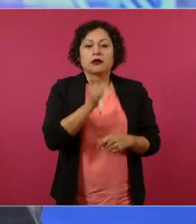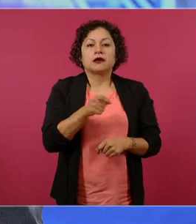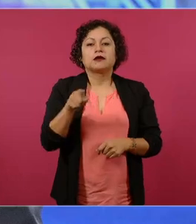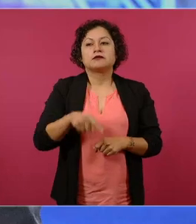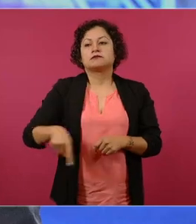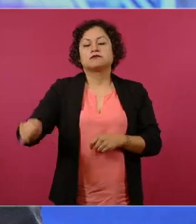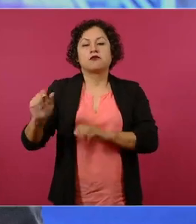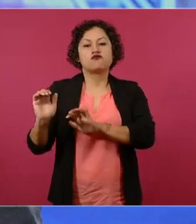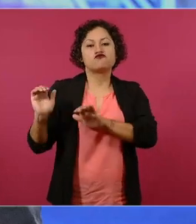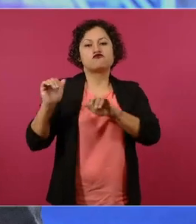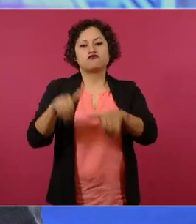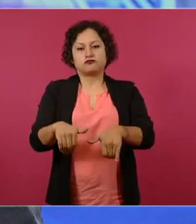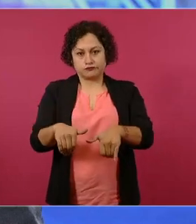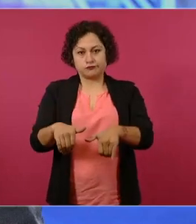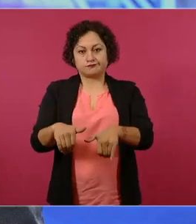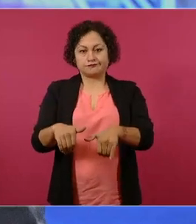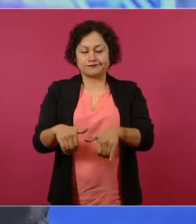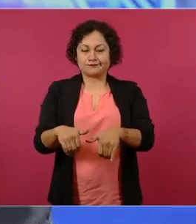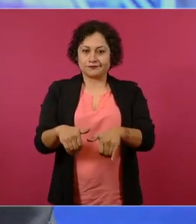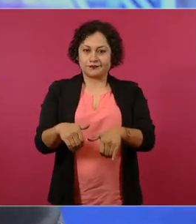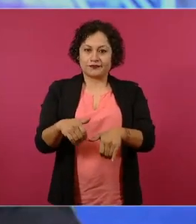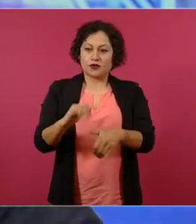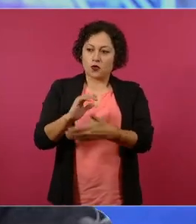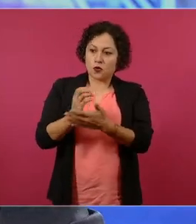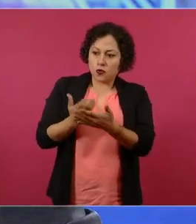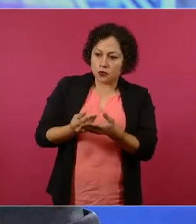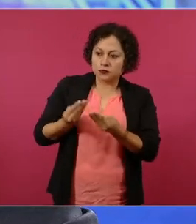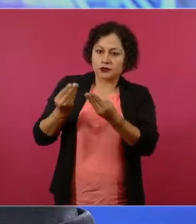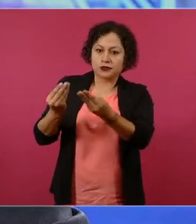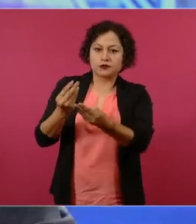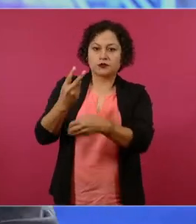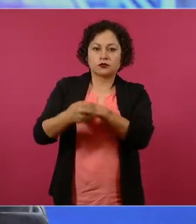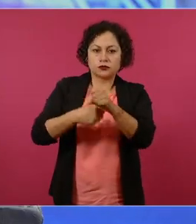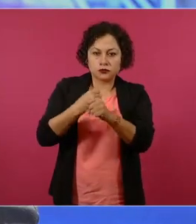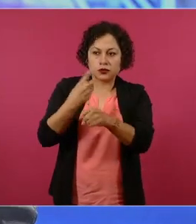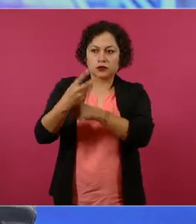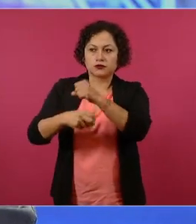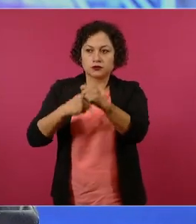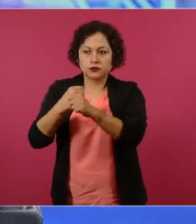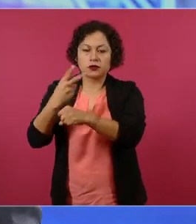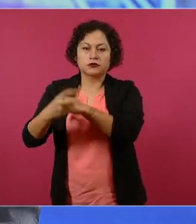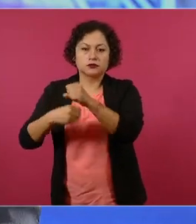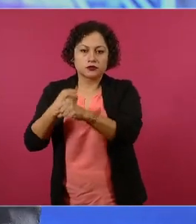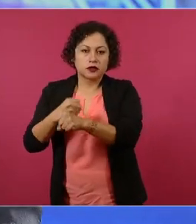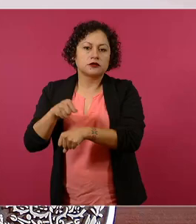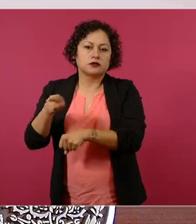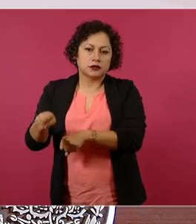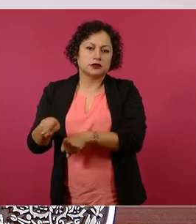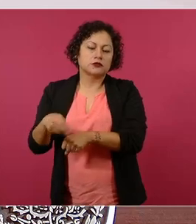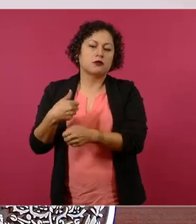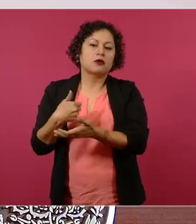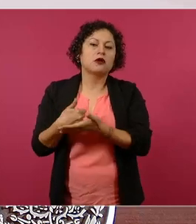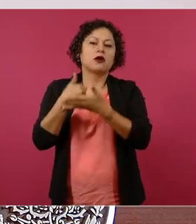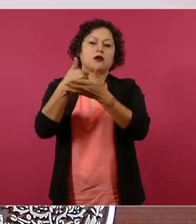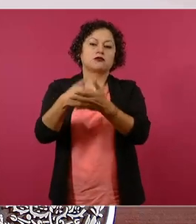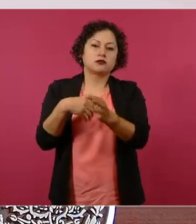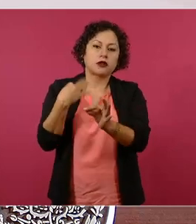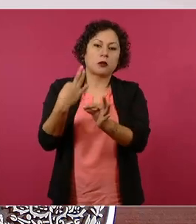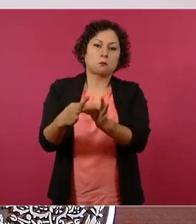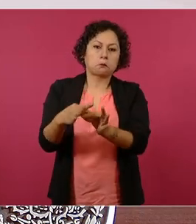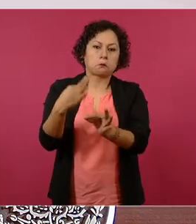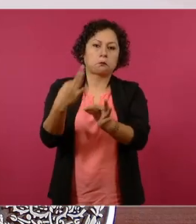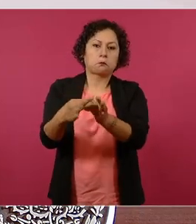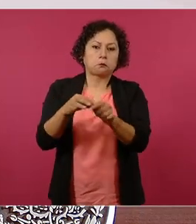desarrollar la infraestructura de manera continua eh finalmente eh